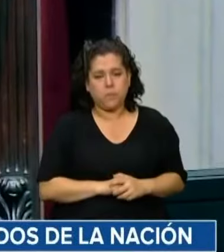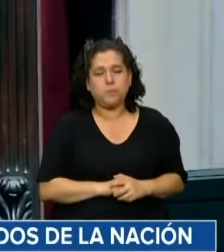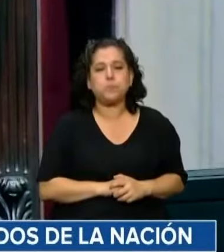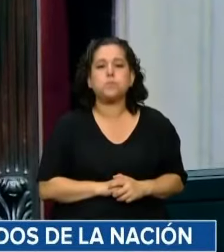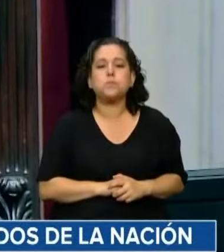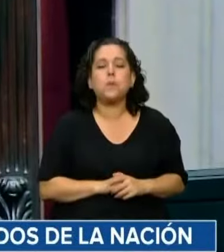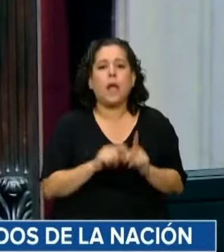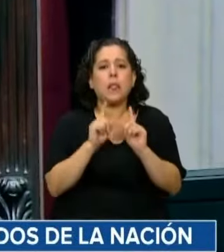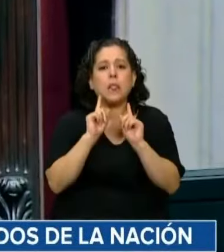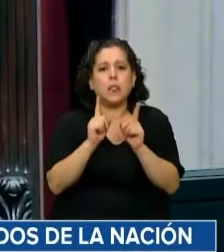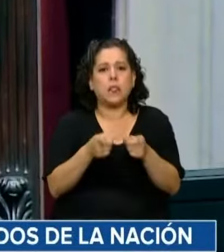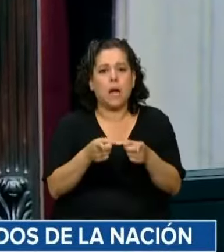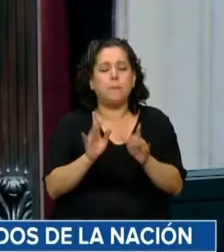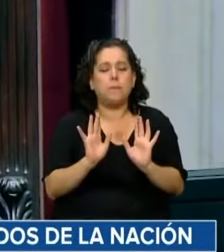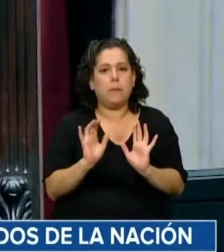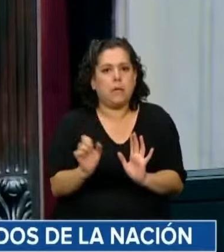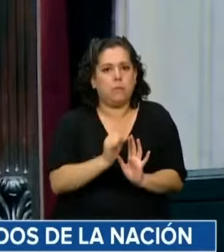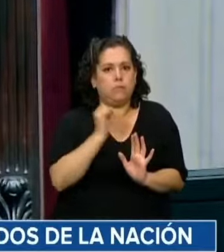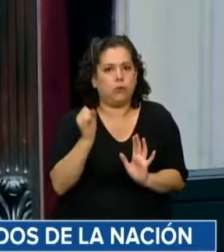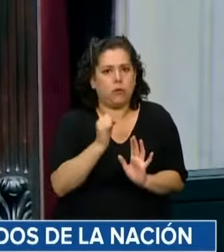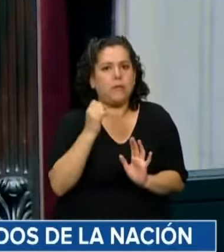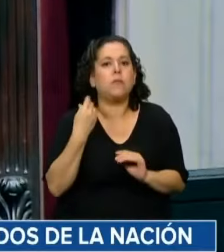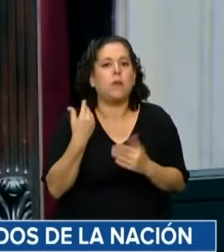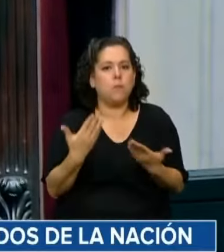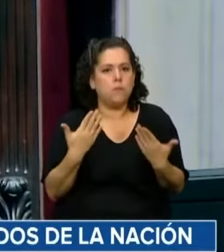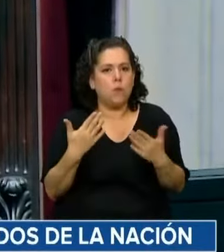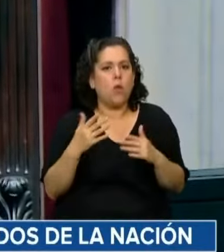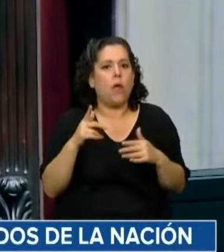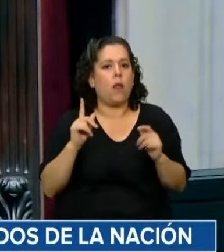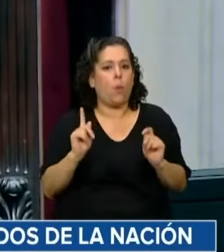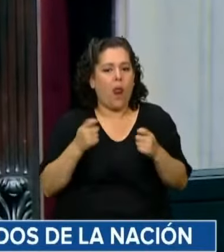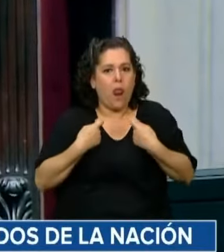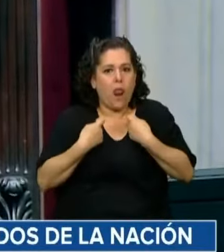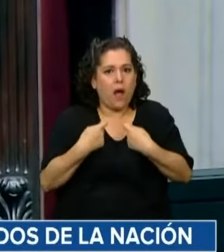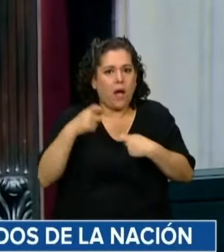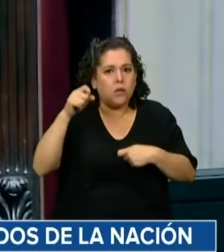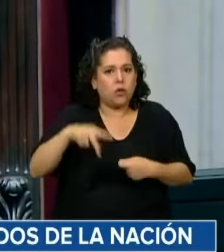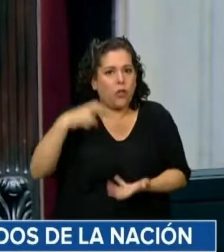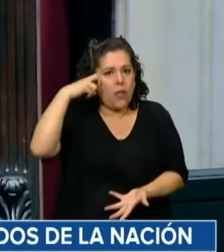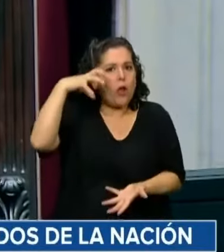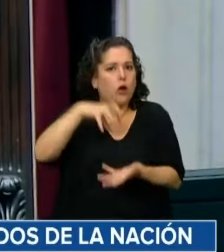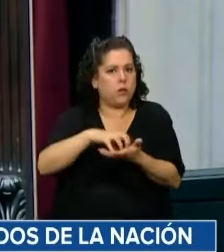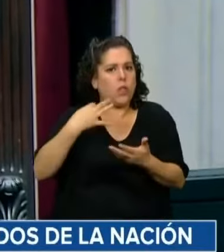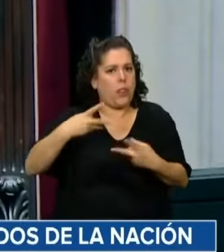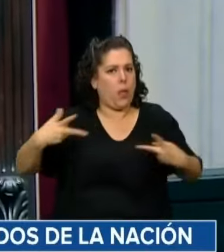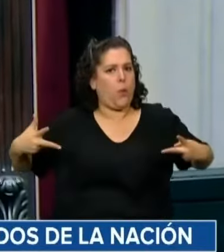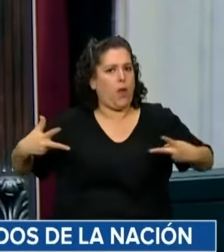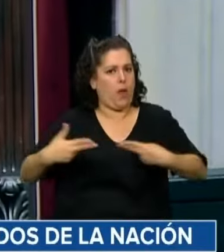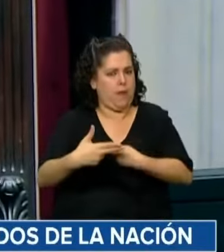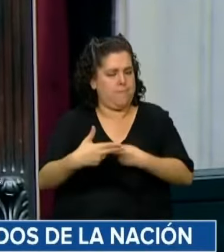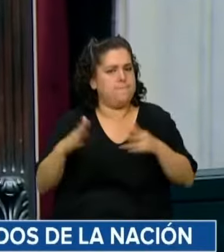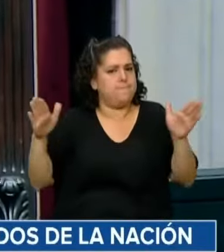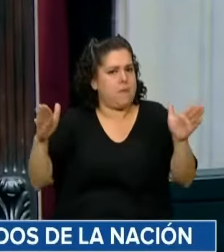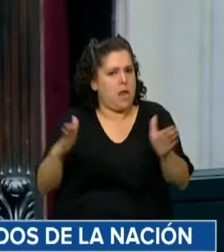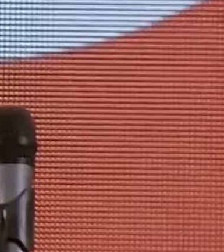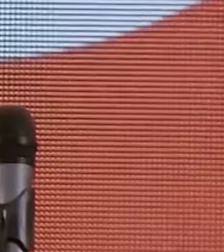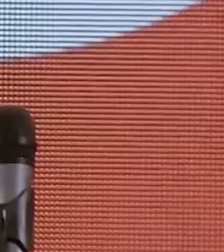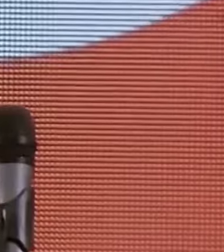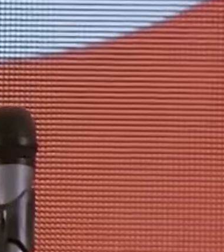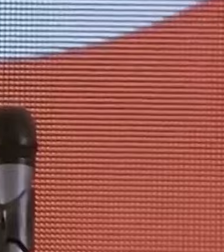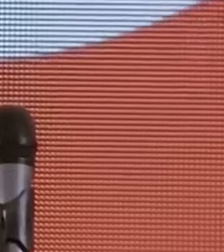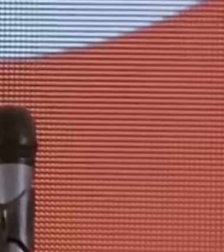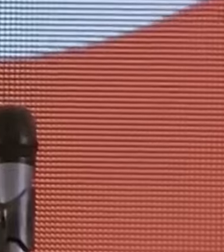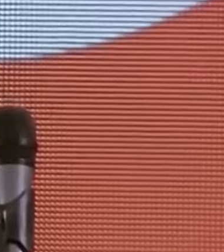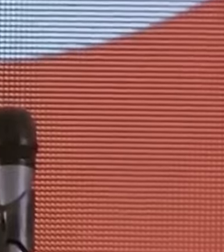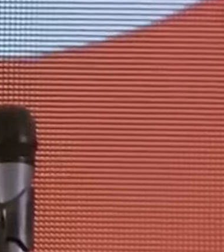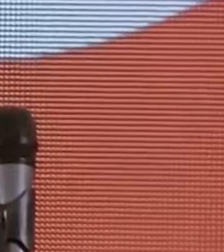su mandato. El diputado oficialista sostuvo que el titular de la UCR no tiene ningún tipo de injerencia en el pedido y además